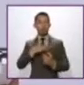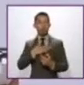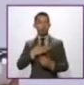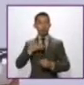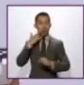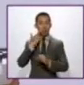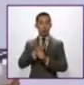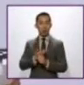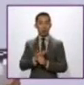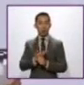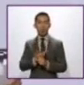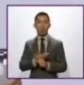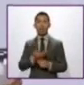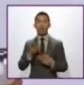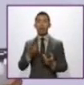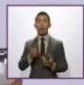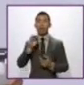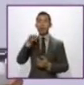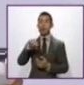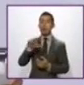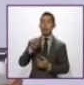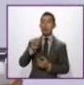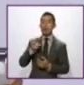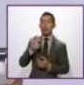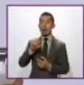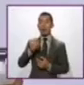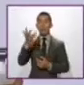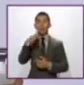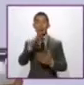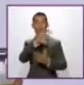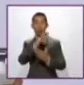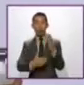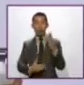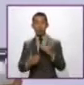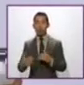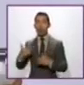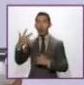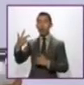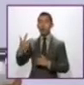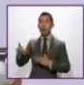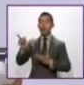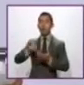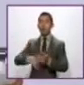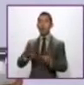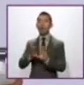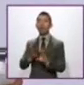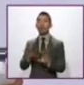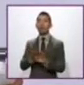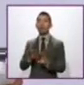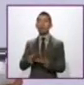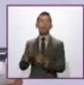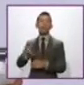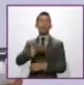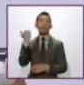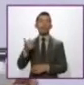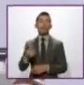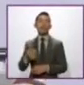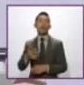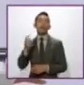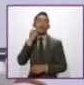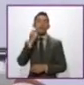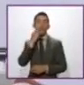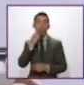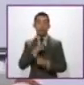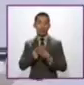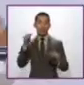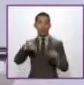de Morena, de 10 contratos, 8 son por dedazo. Y aquí, en Querétaro, antes